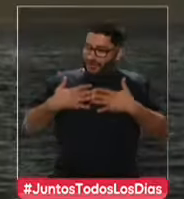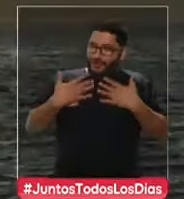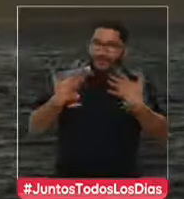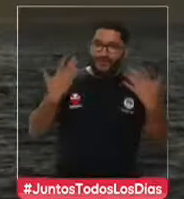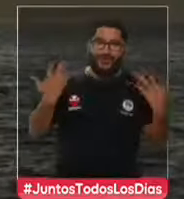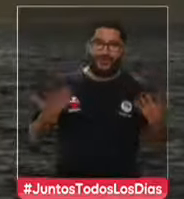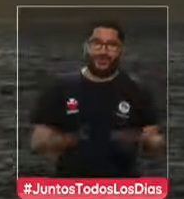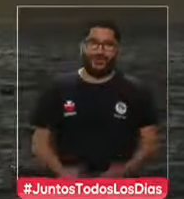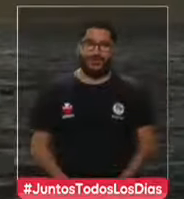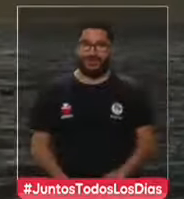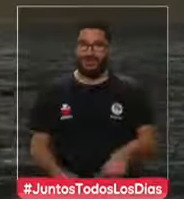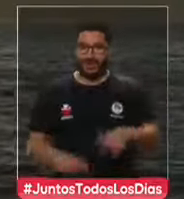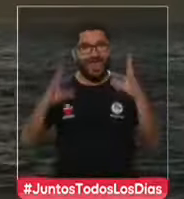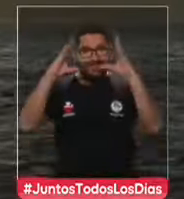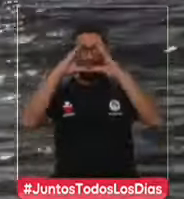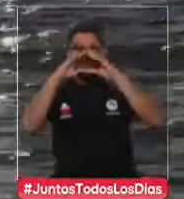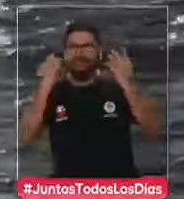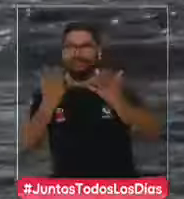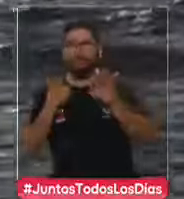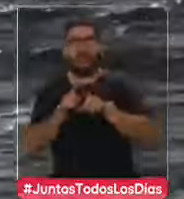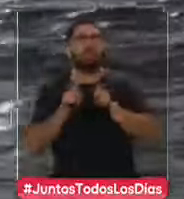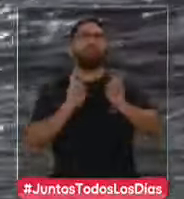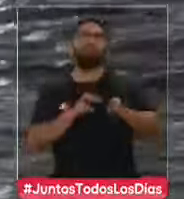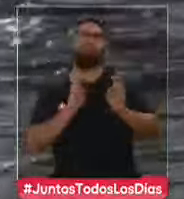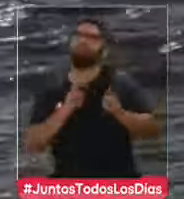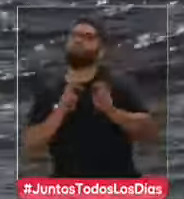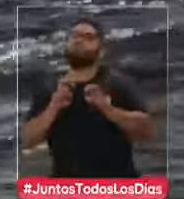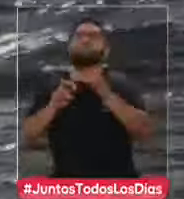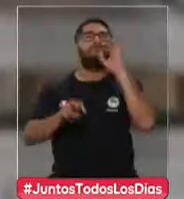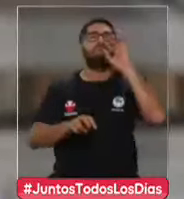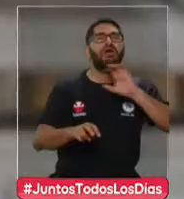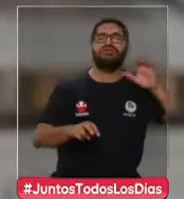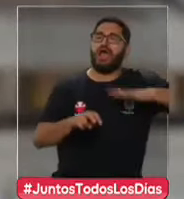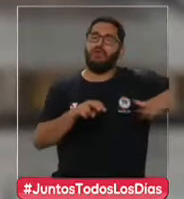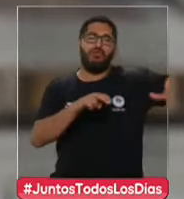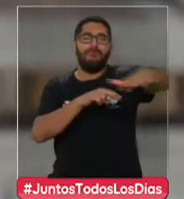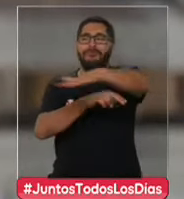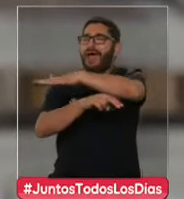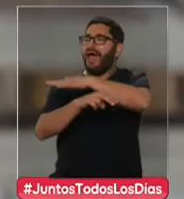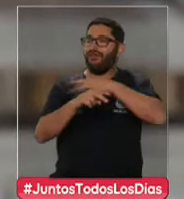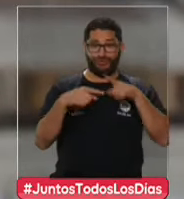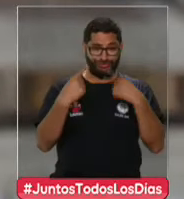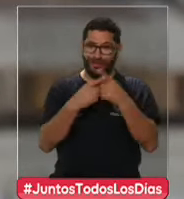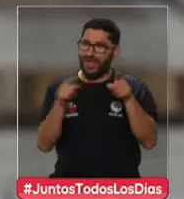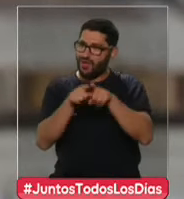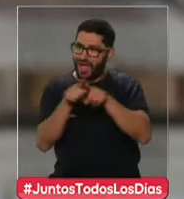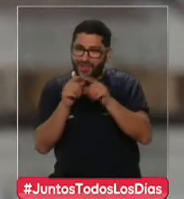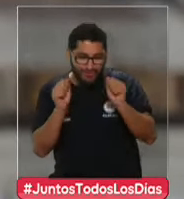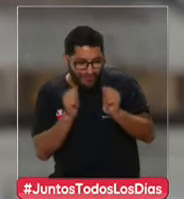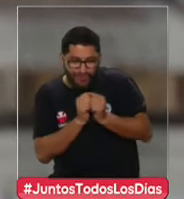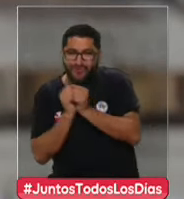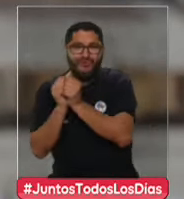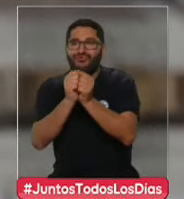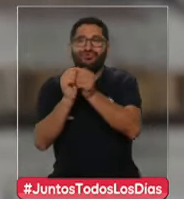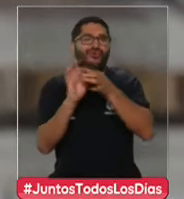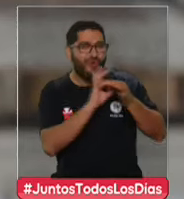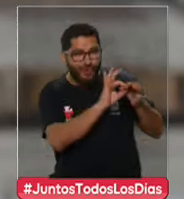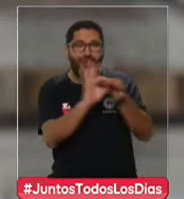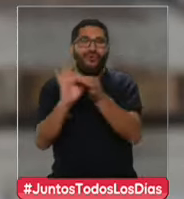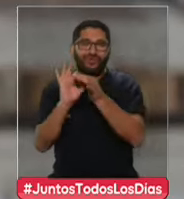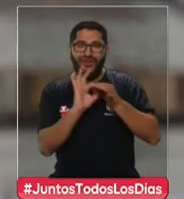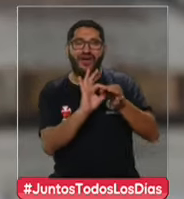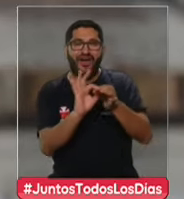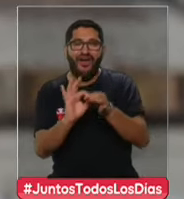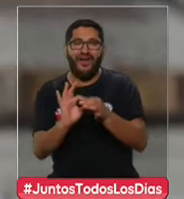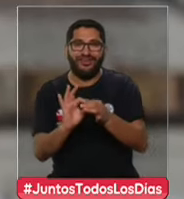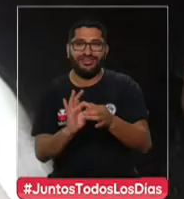En la noche salíamos a caminar, al paseo. Éramos como las lapas están en el mar. Están ahí, pasan pegadas. Oye, córtala,